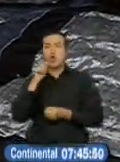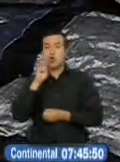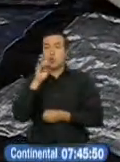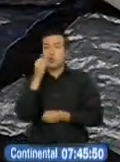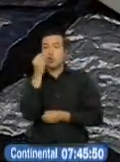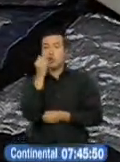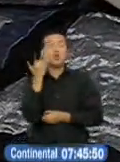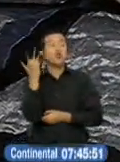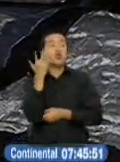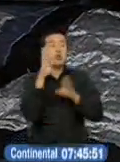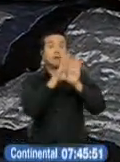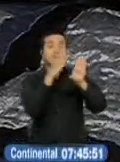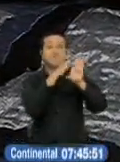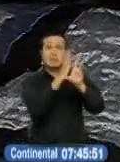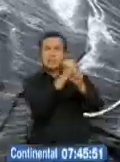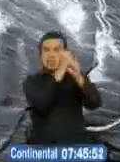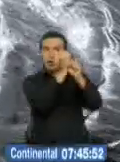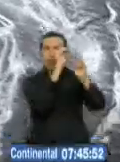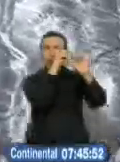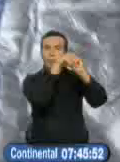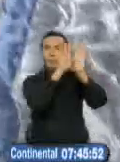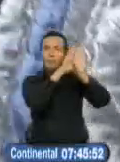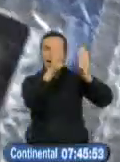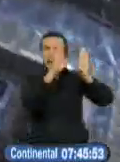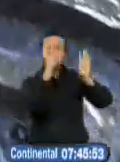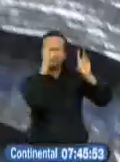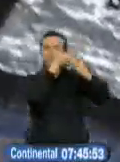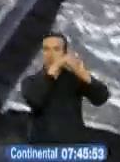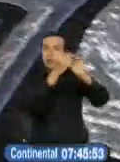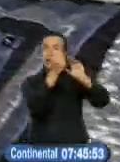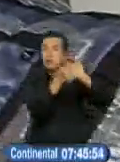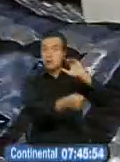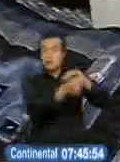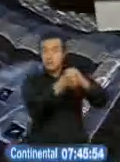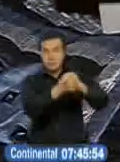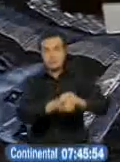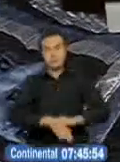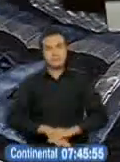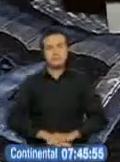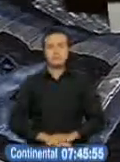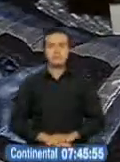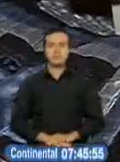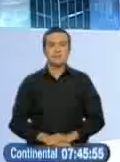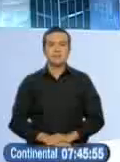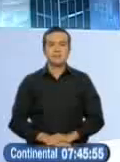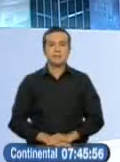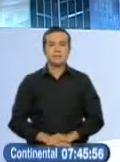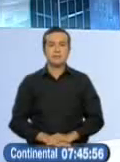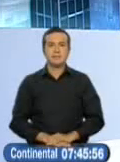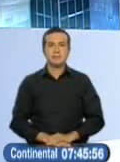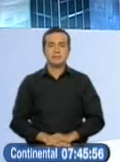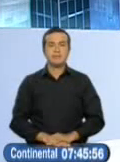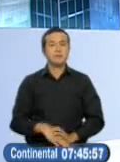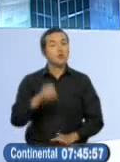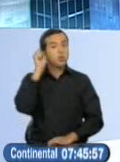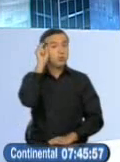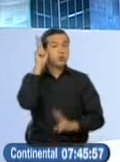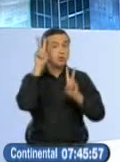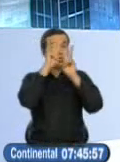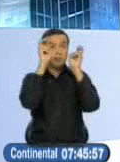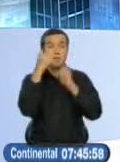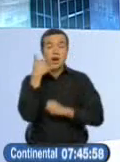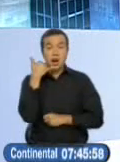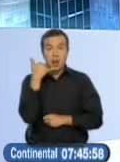dinero era guardado en una caja fuerte empotrada en la pared. Rodrigo Gálvez, Ecuador TV. Y las reacciones sobre este audio